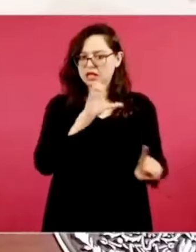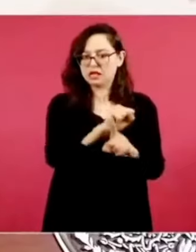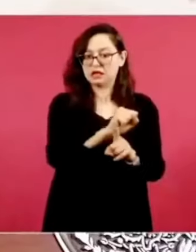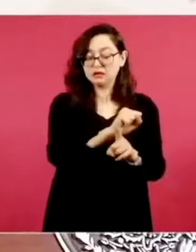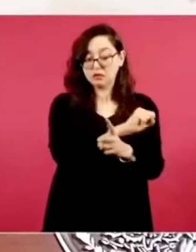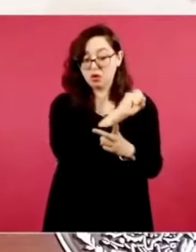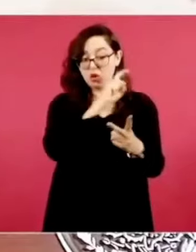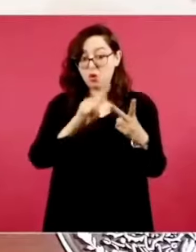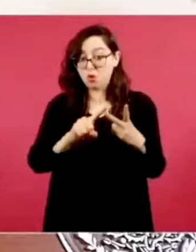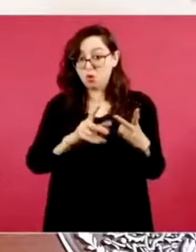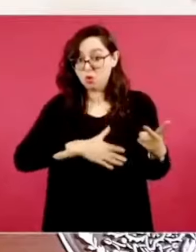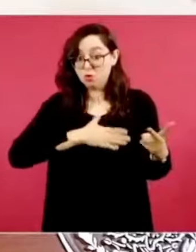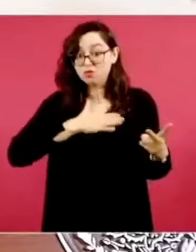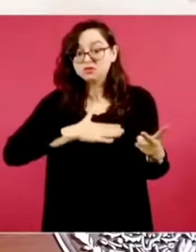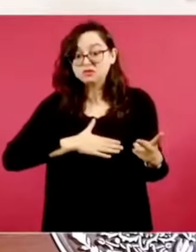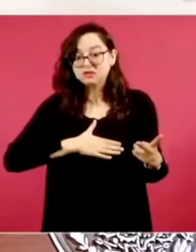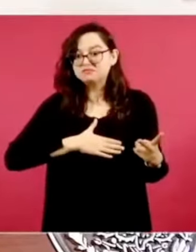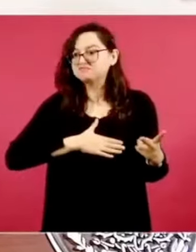no hay.